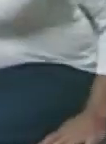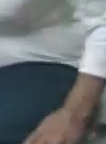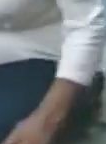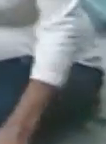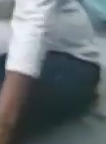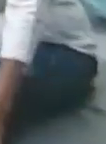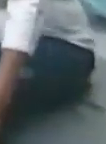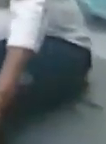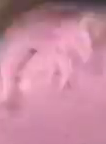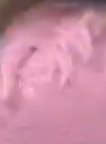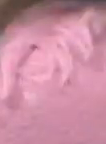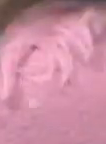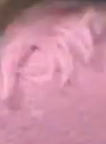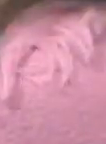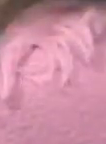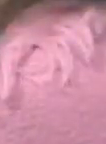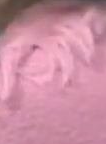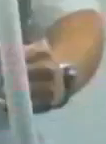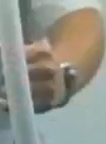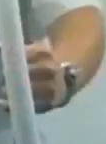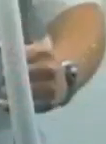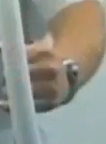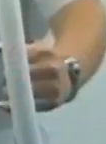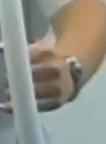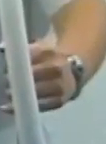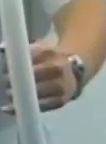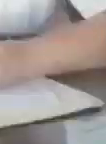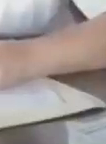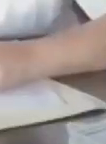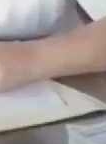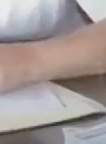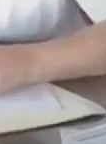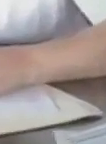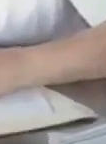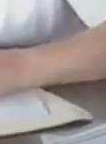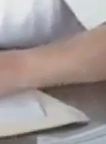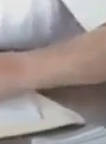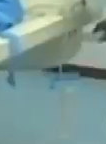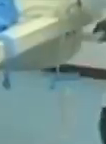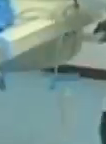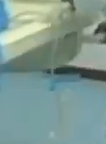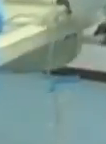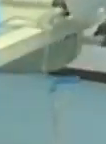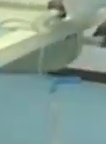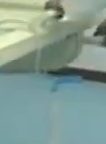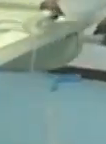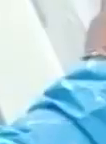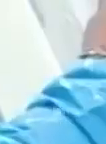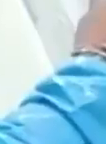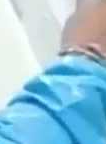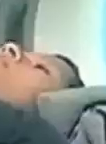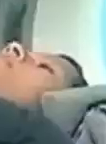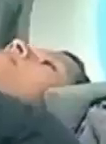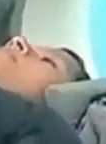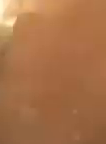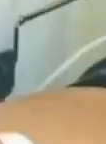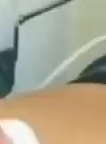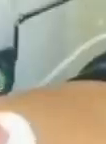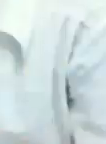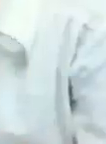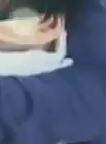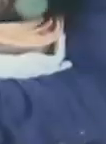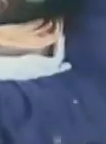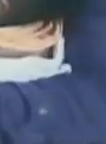histórico, un acto socialista, eminentemente socialista.